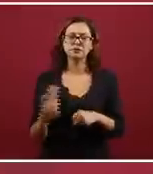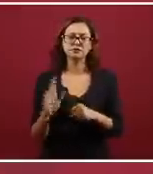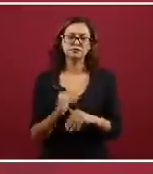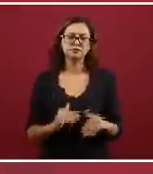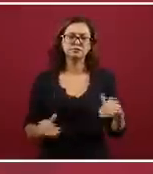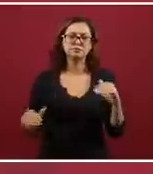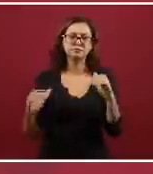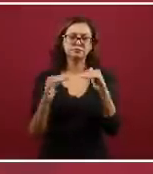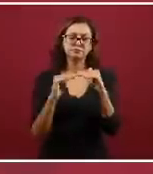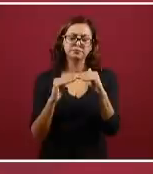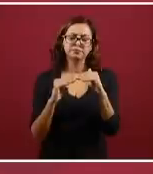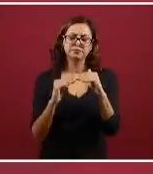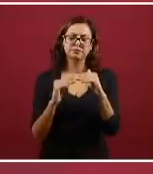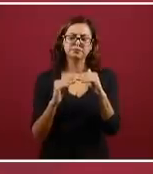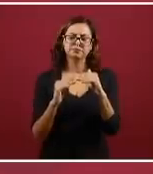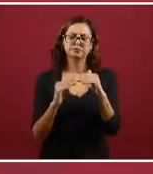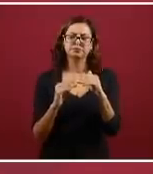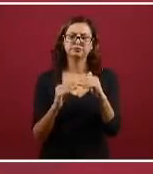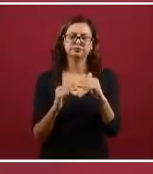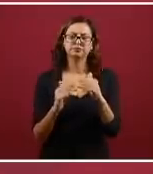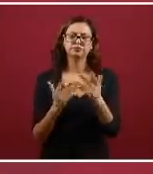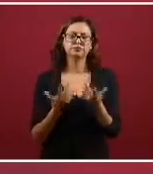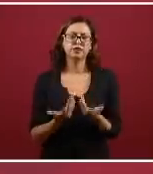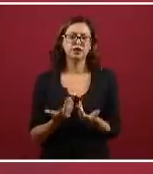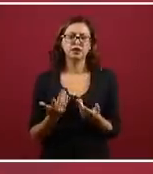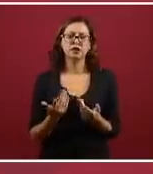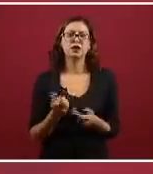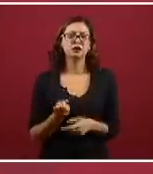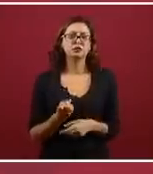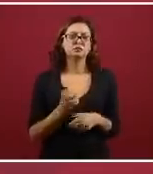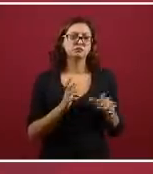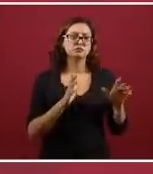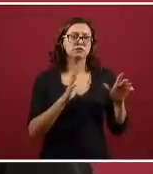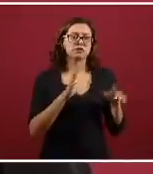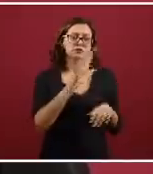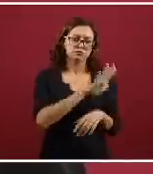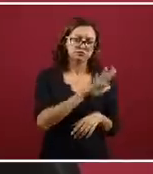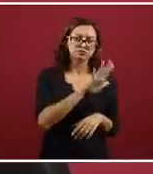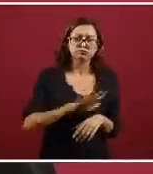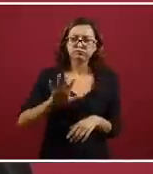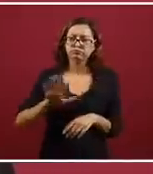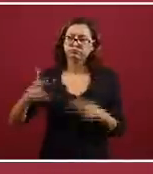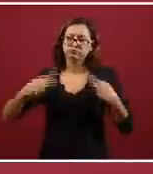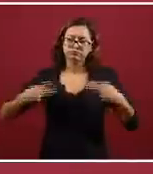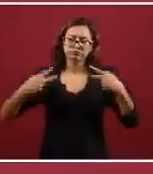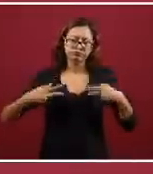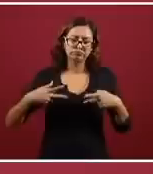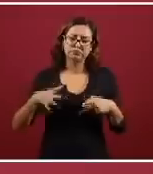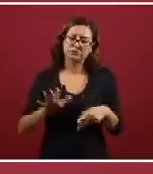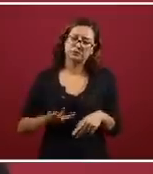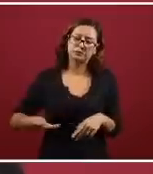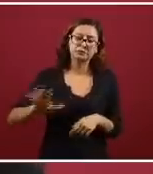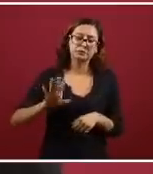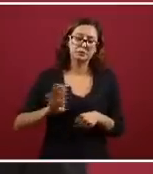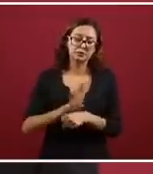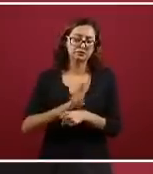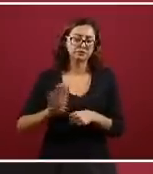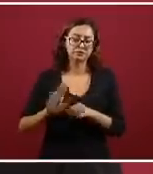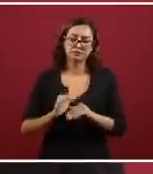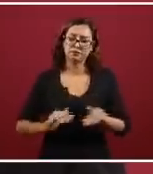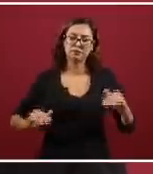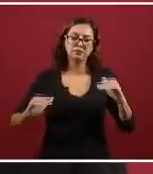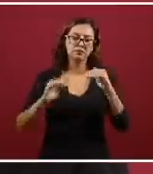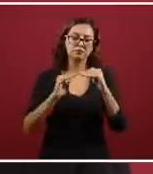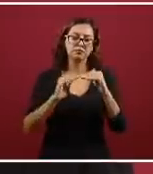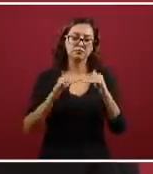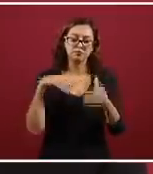a los tres pueblos, es la firma